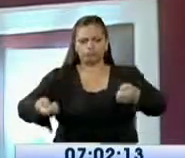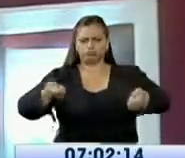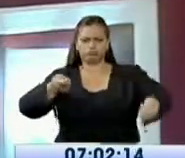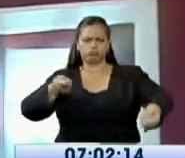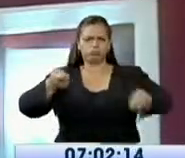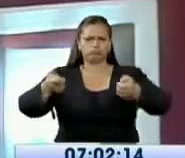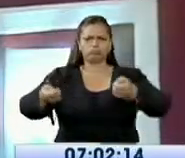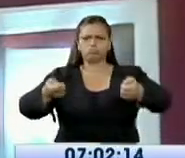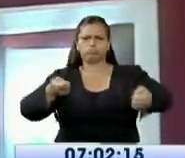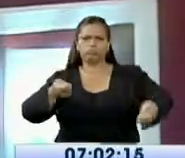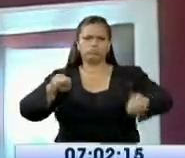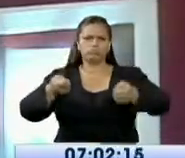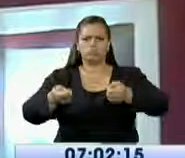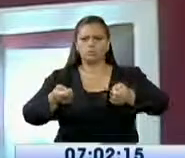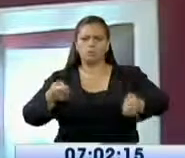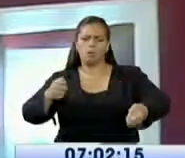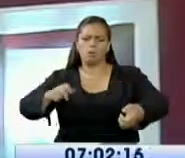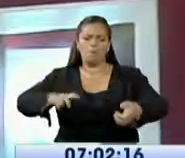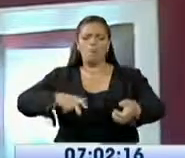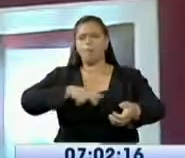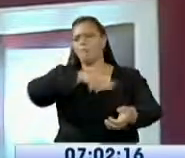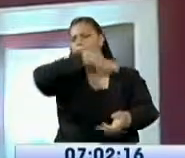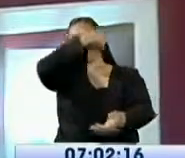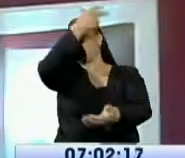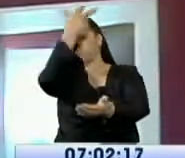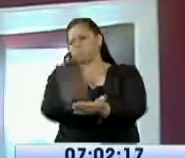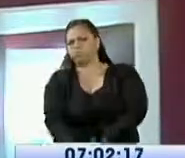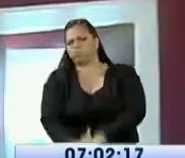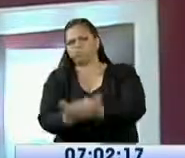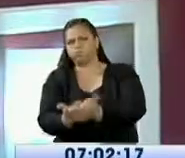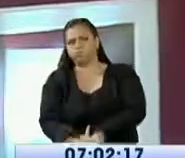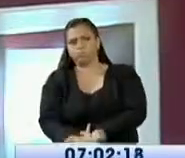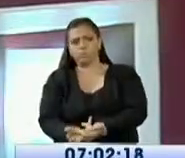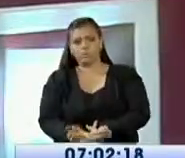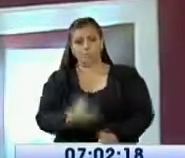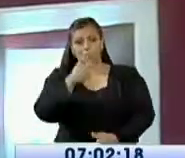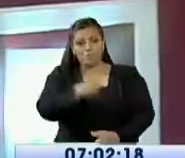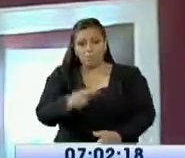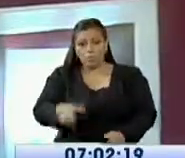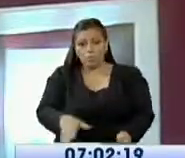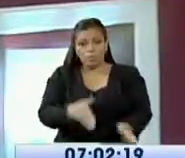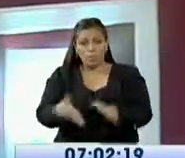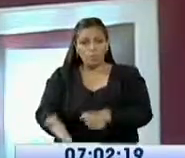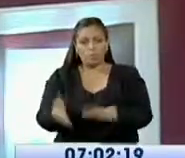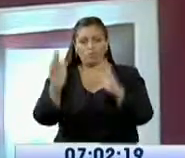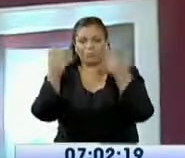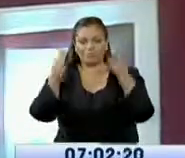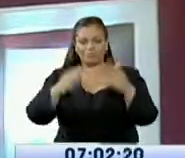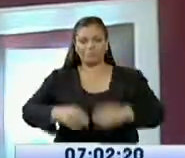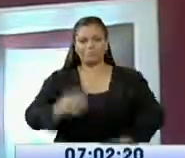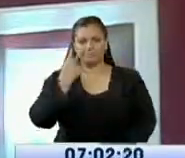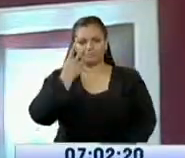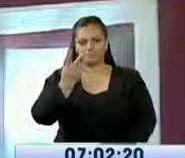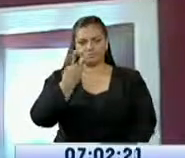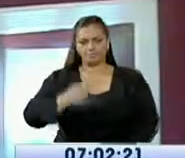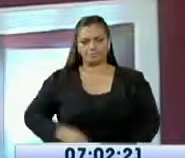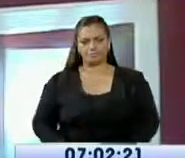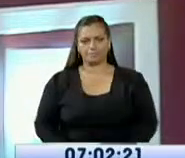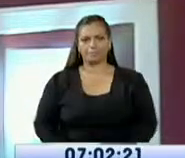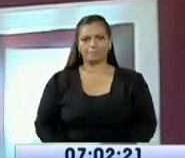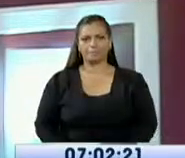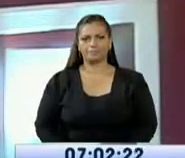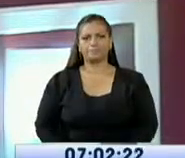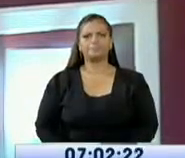el que afortunadamente no se registraron víctimas mortales que lamentar. Veamos la información.